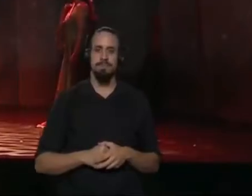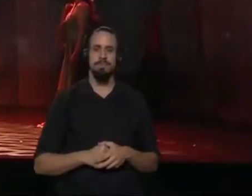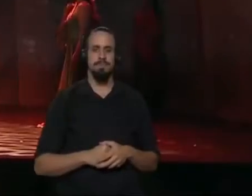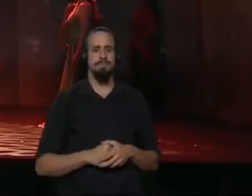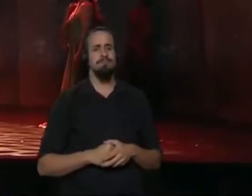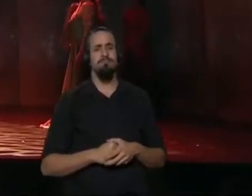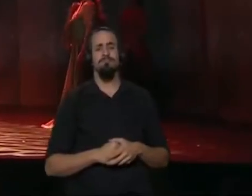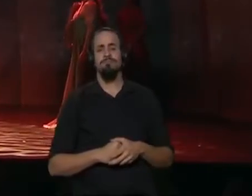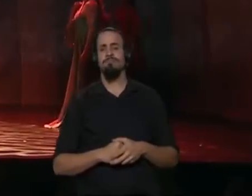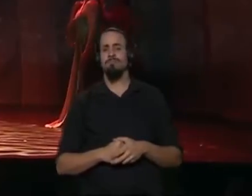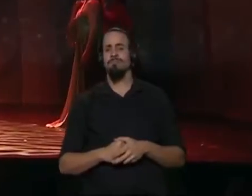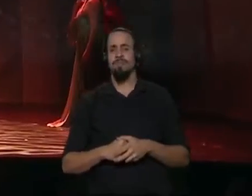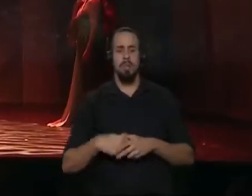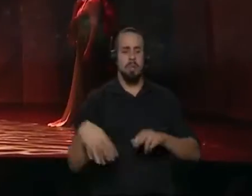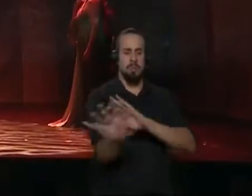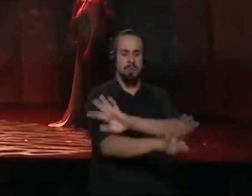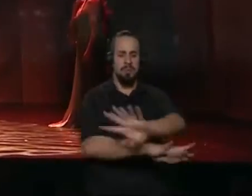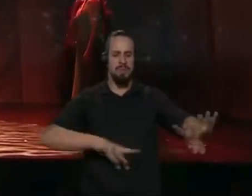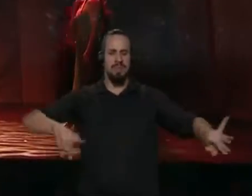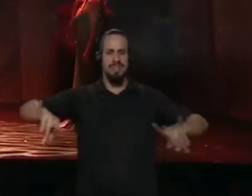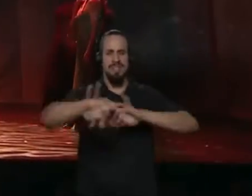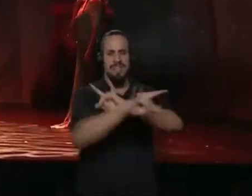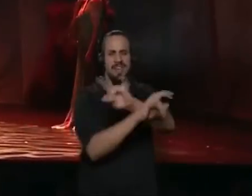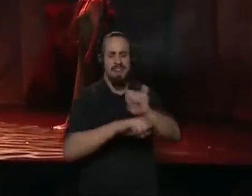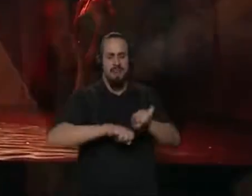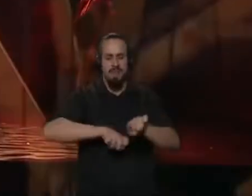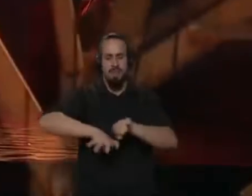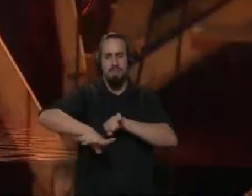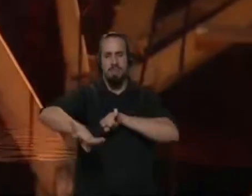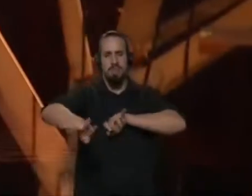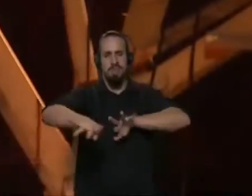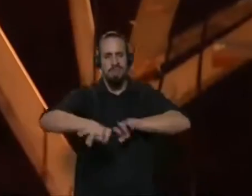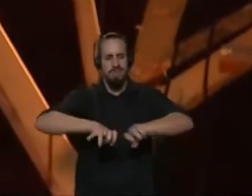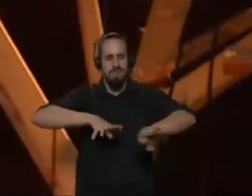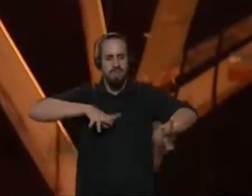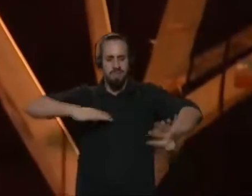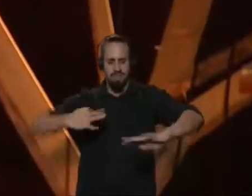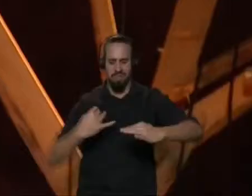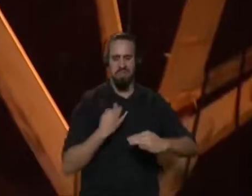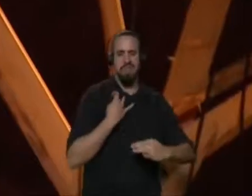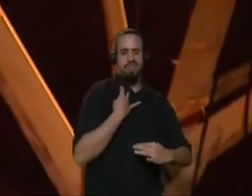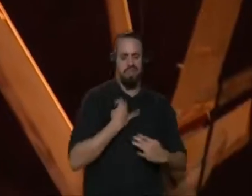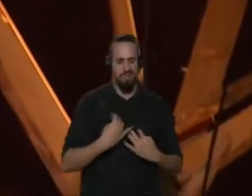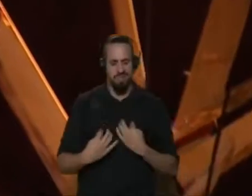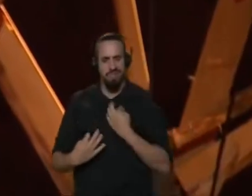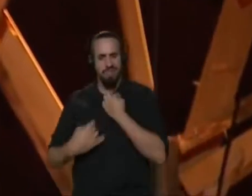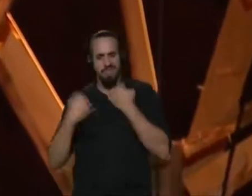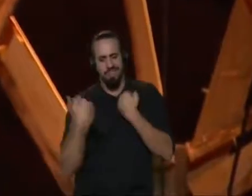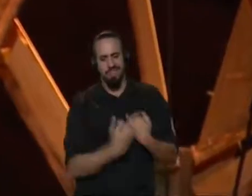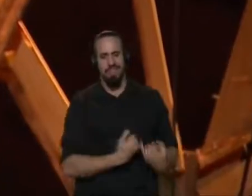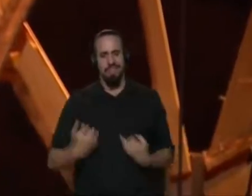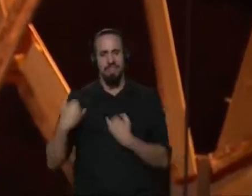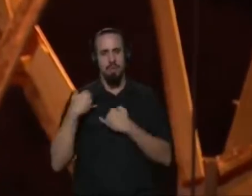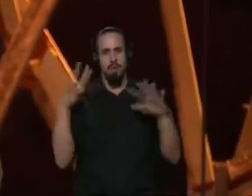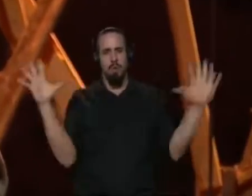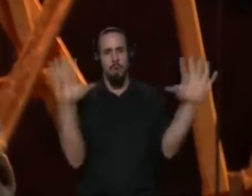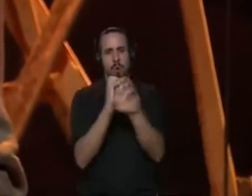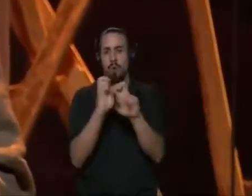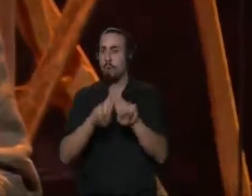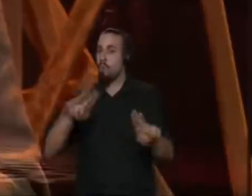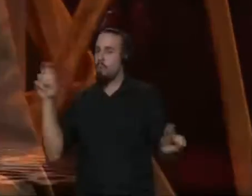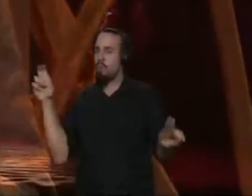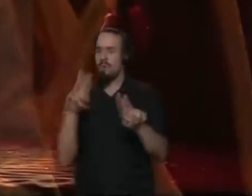con tierra hervida, una cicatriz oscura,